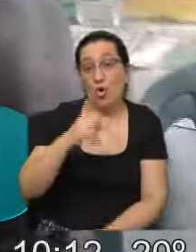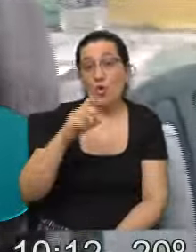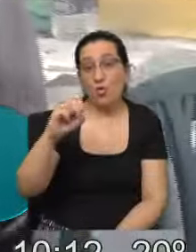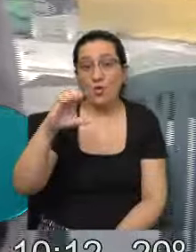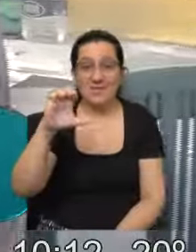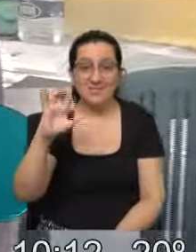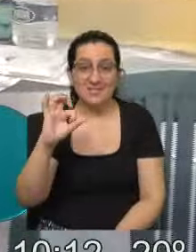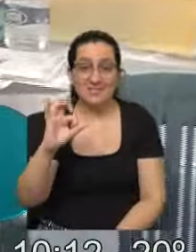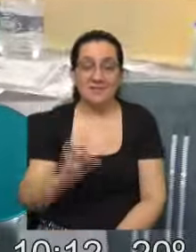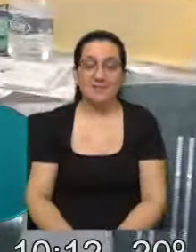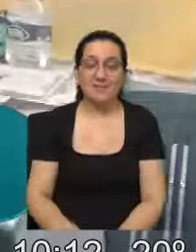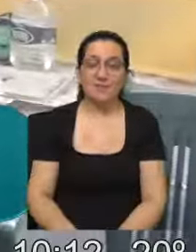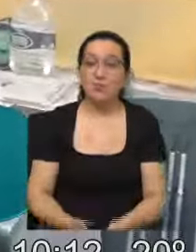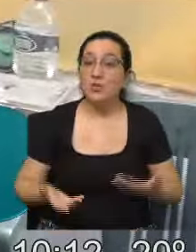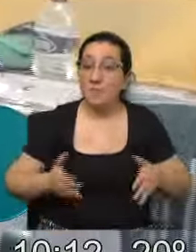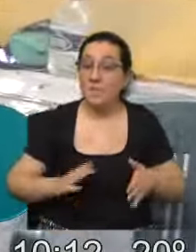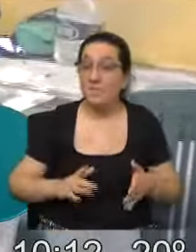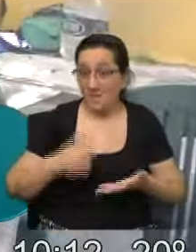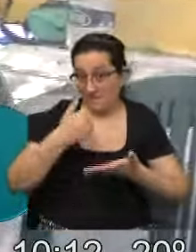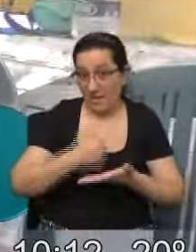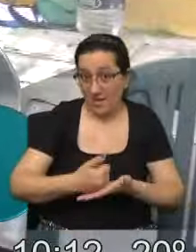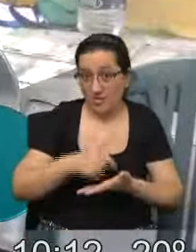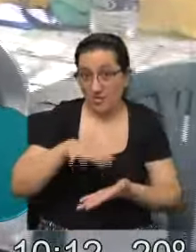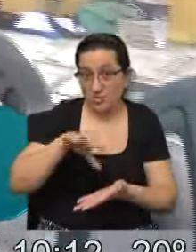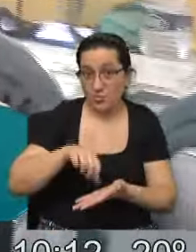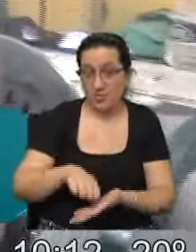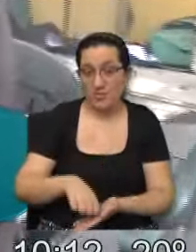bar uno está muy parado en esta ciudad